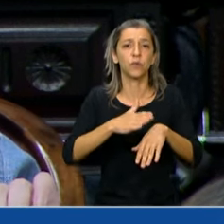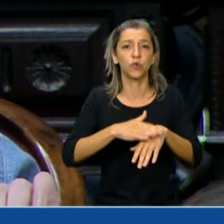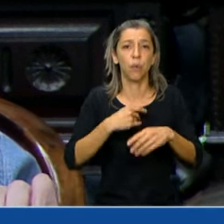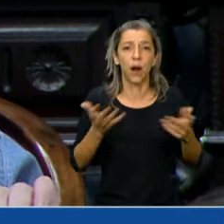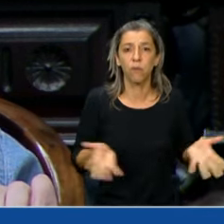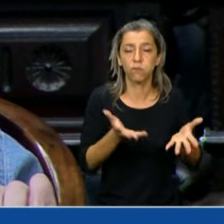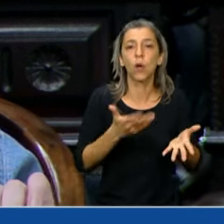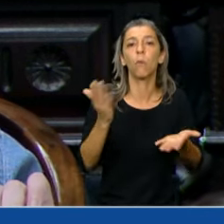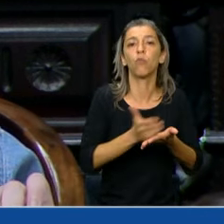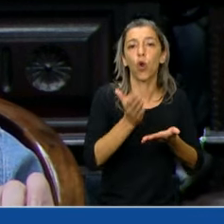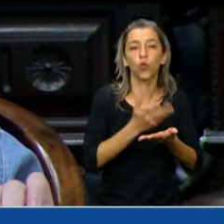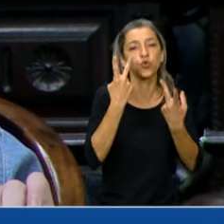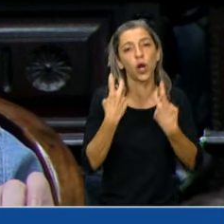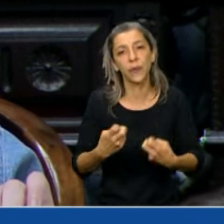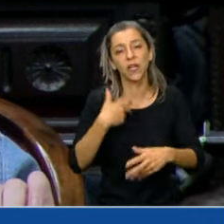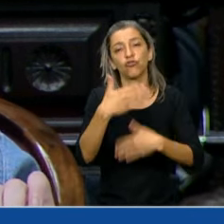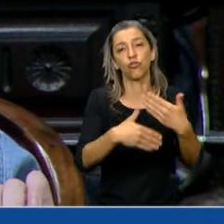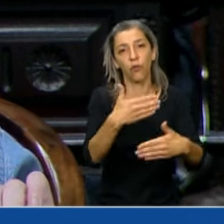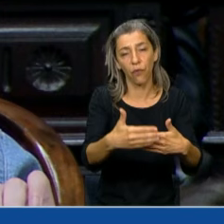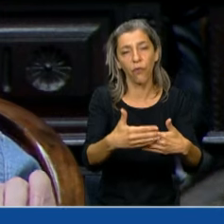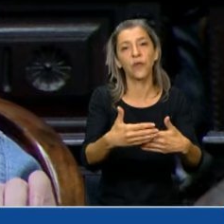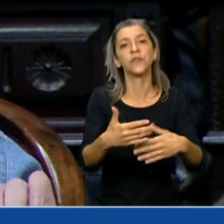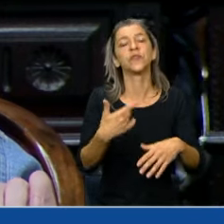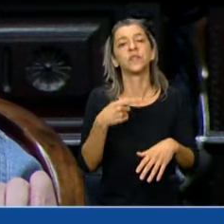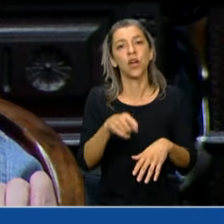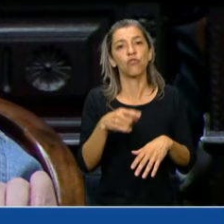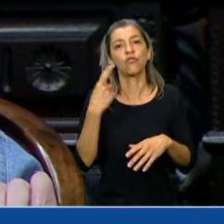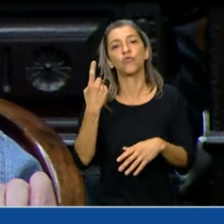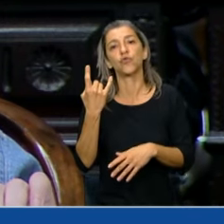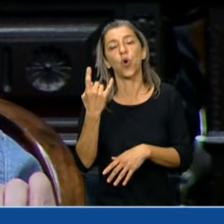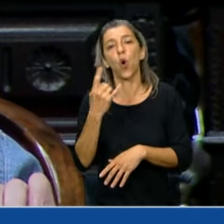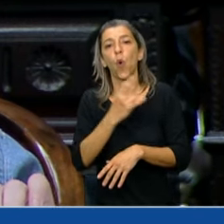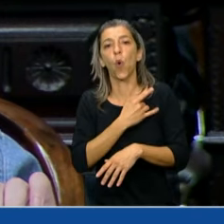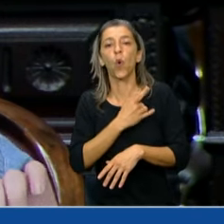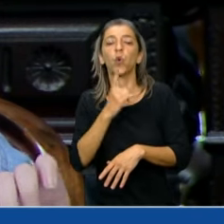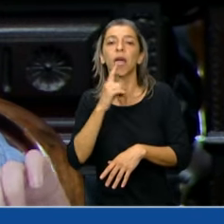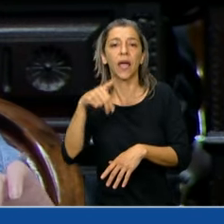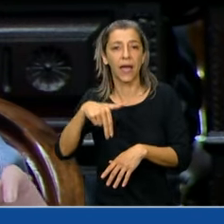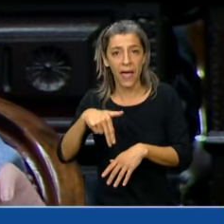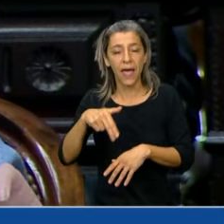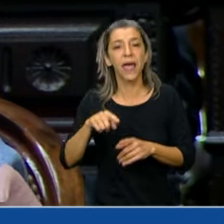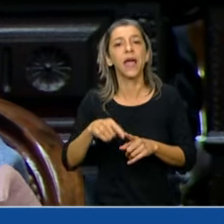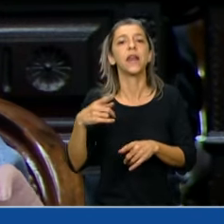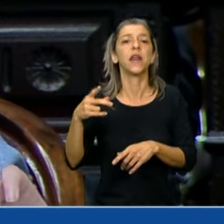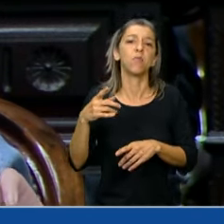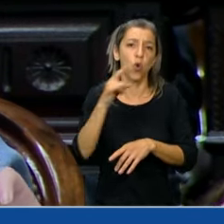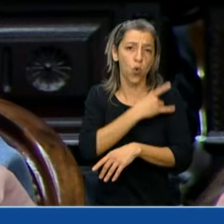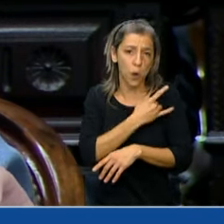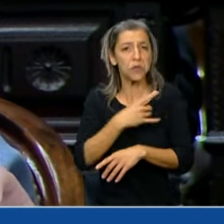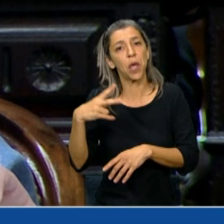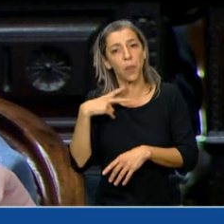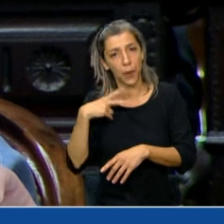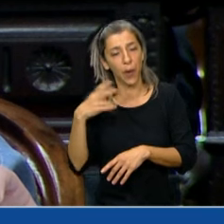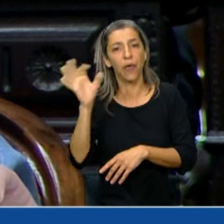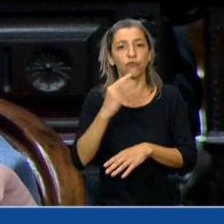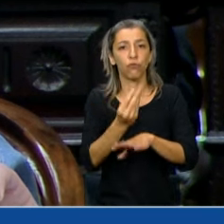producción y organismos de investigación y desarrollo la universidad tecnológica nacional universidades nacionales y o privadas representativas de